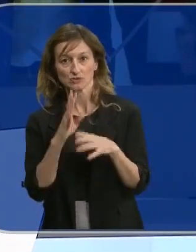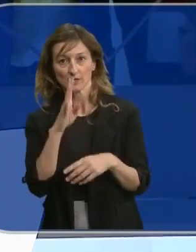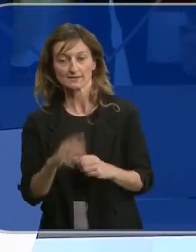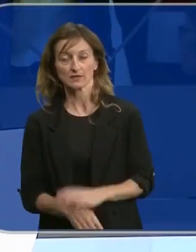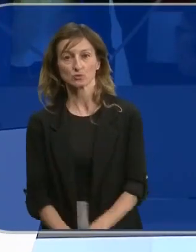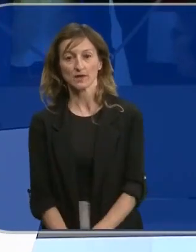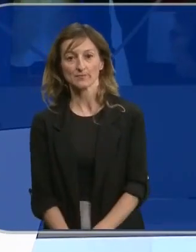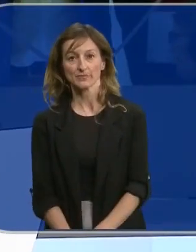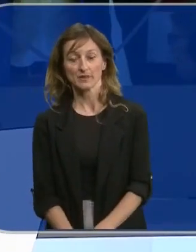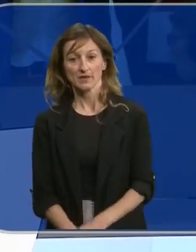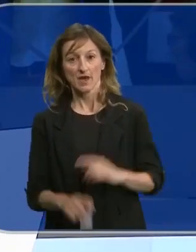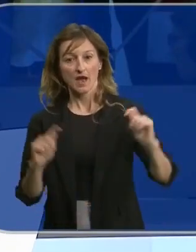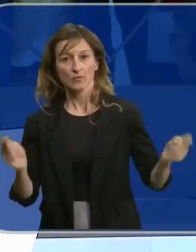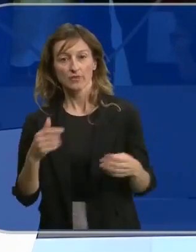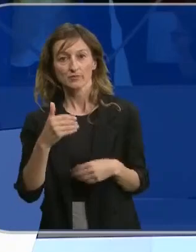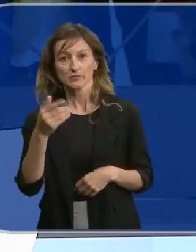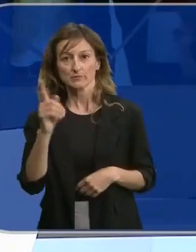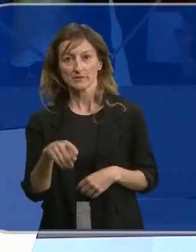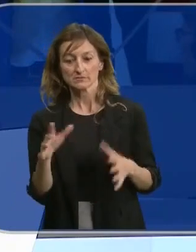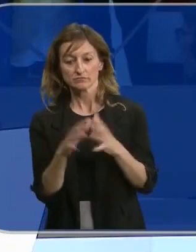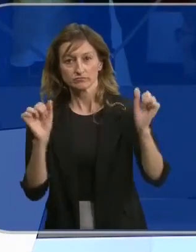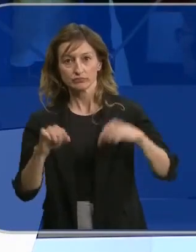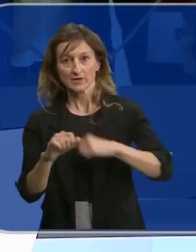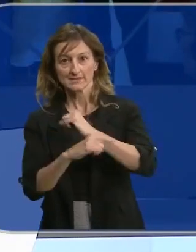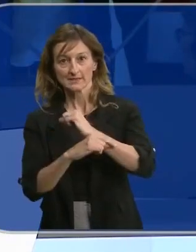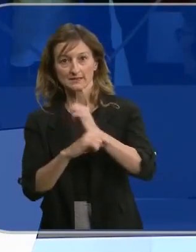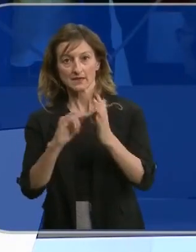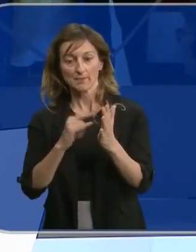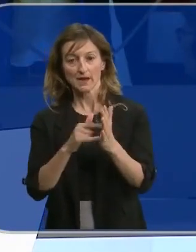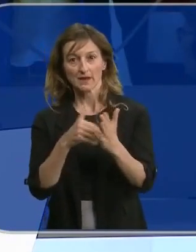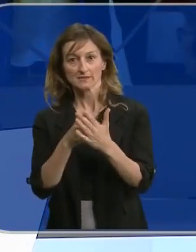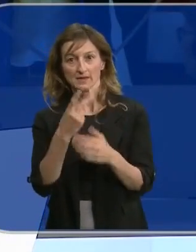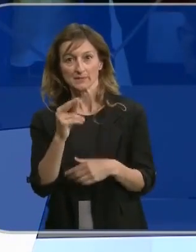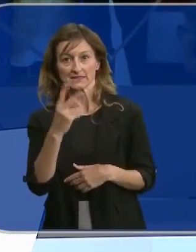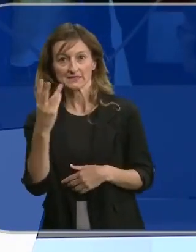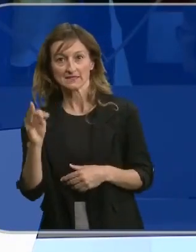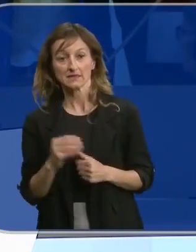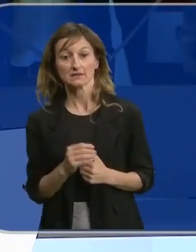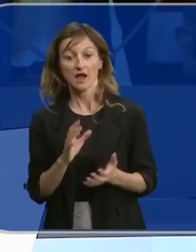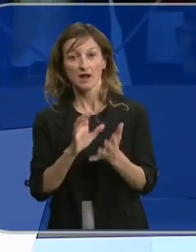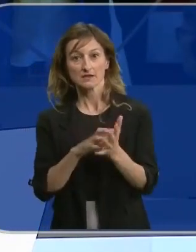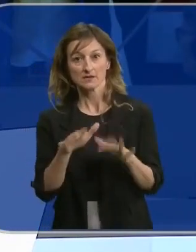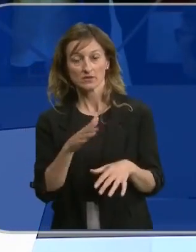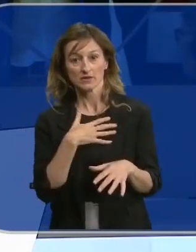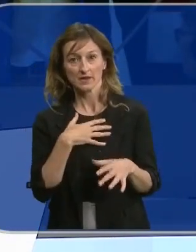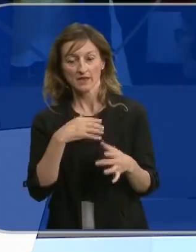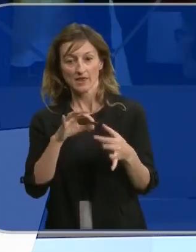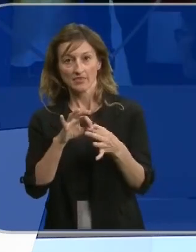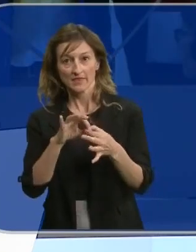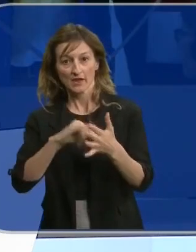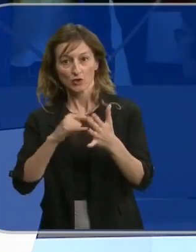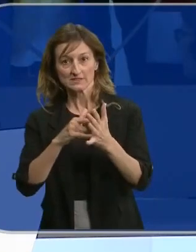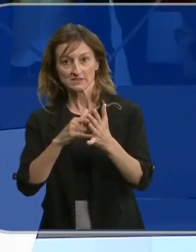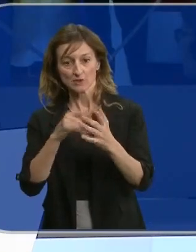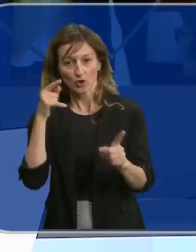legislatura allí ha anunciado que el mes que viene aprobarán la estrategia logística hasta 2030 para que Castilla y león sea un nudo logístico